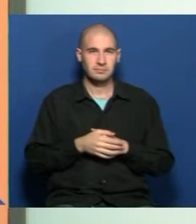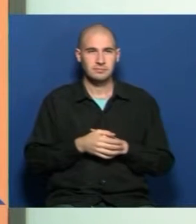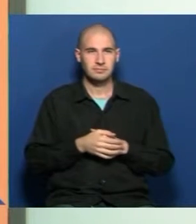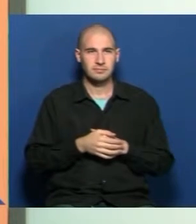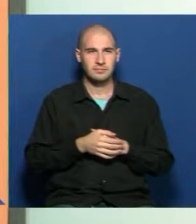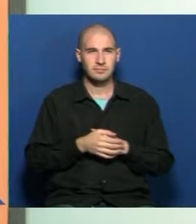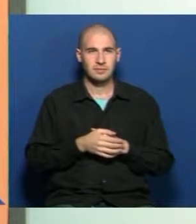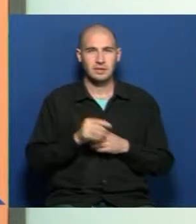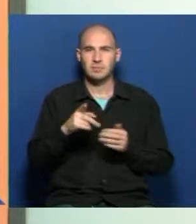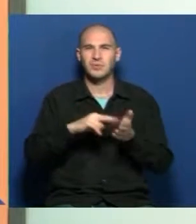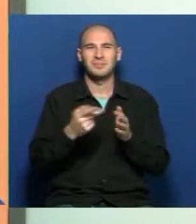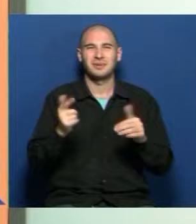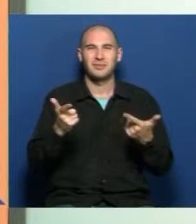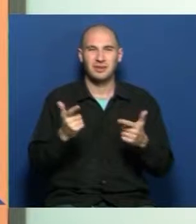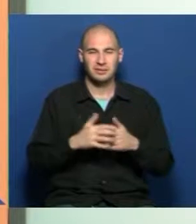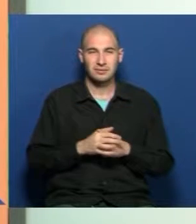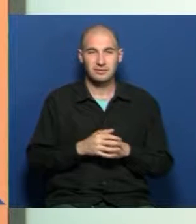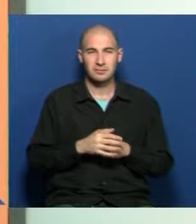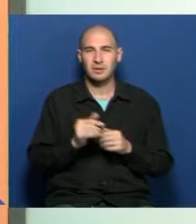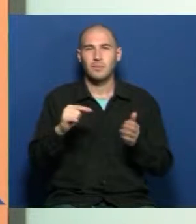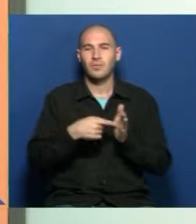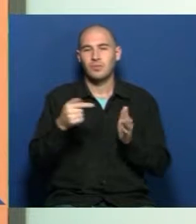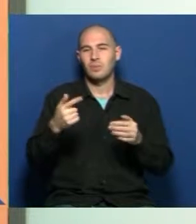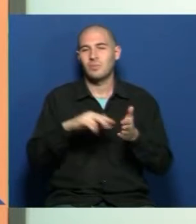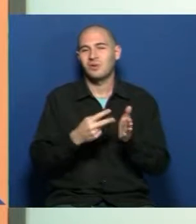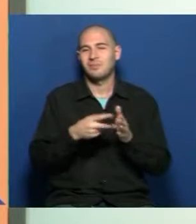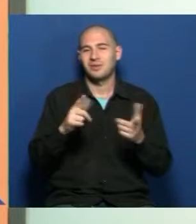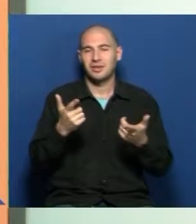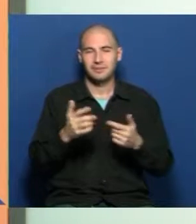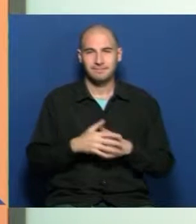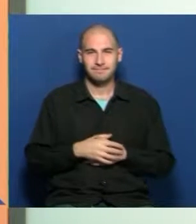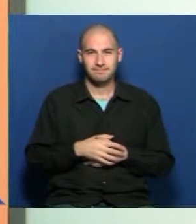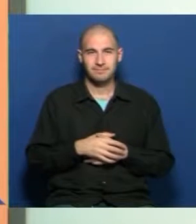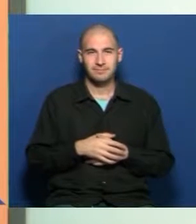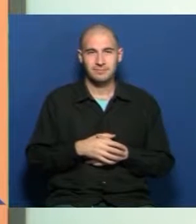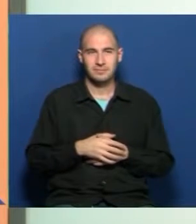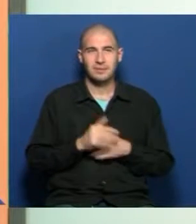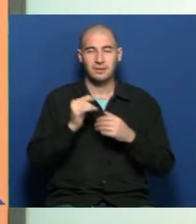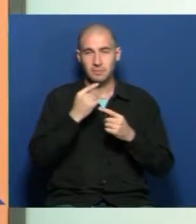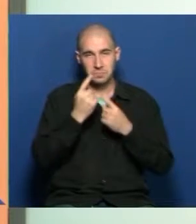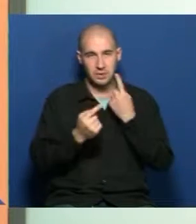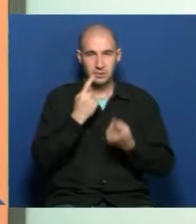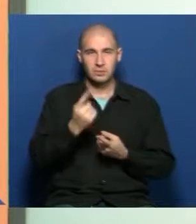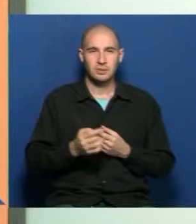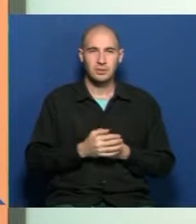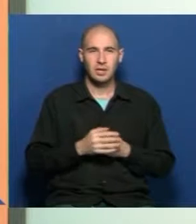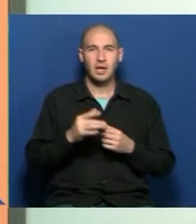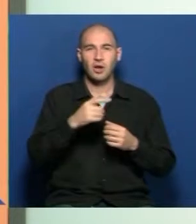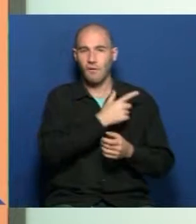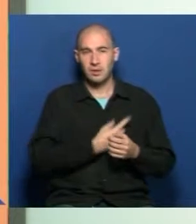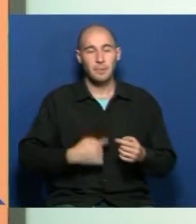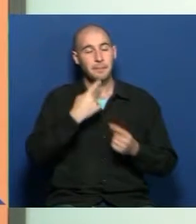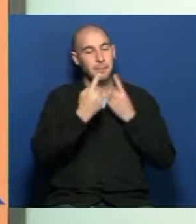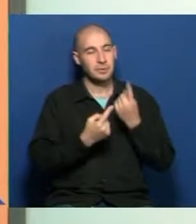En realidad no hay inconveniente en ese punto. Incluso consultado con el Ejecutivo